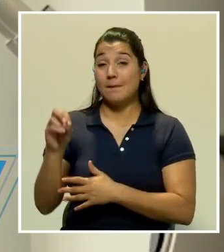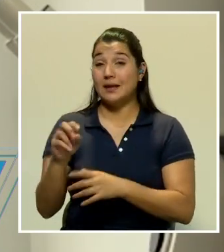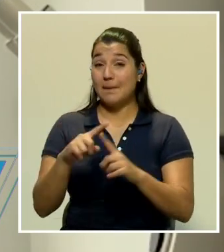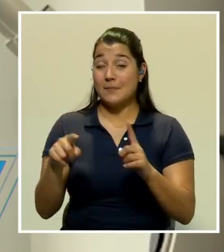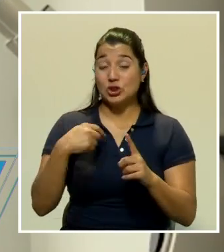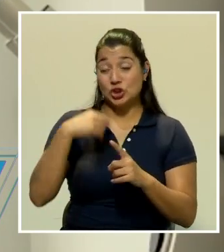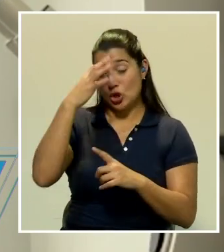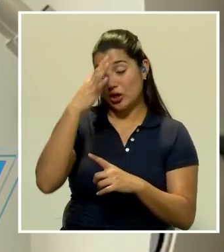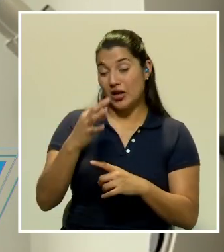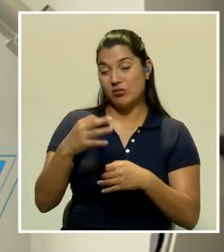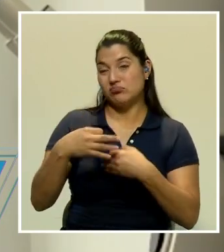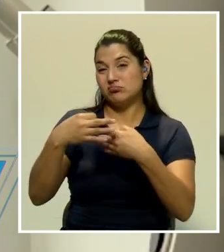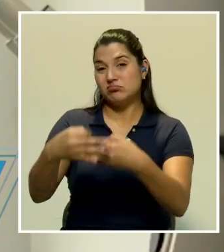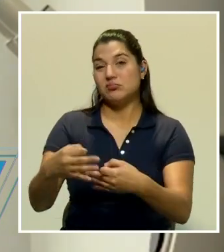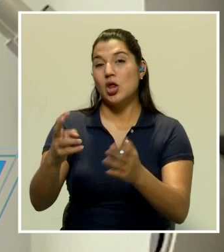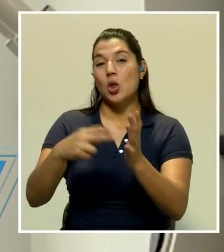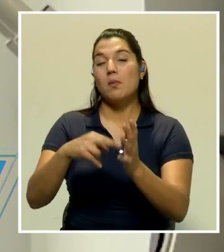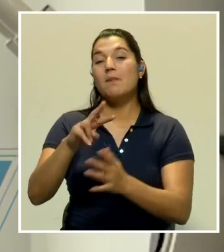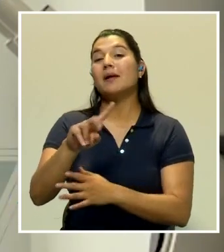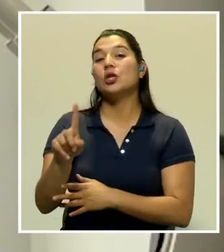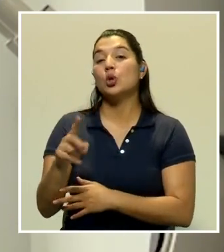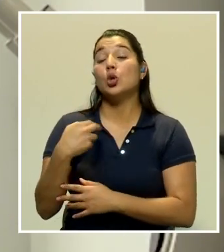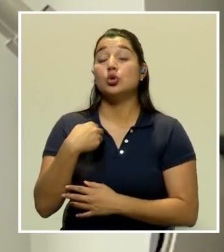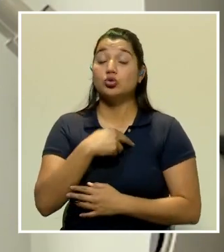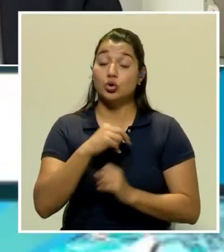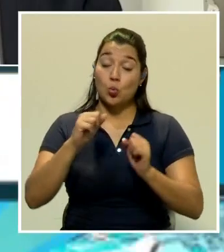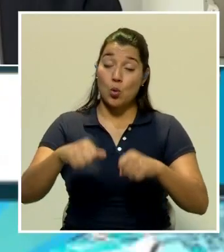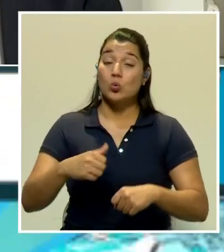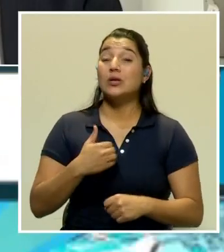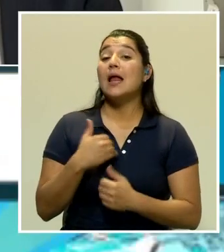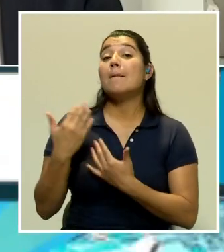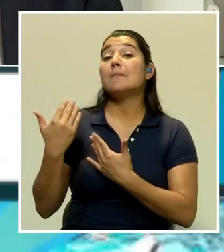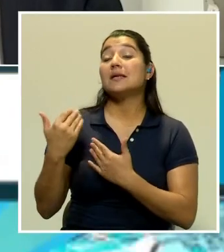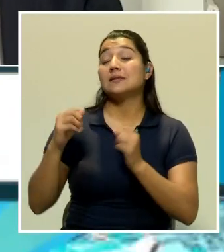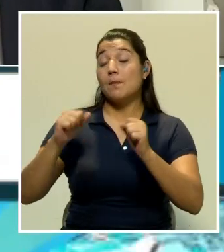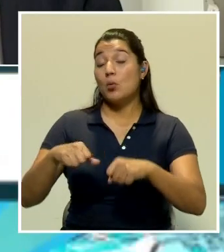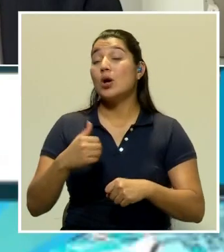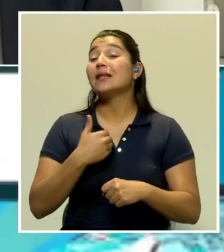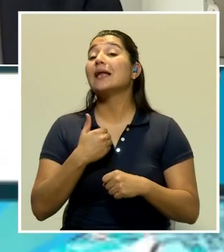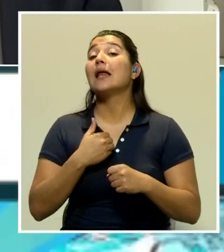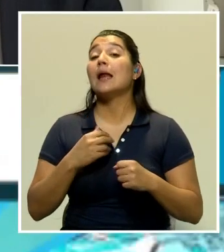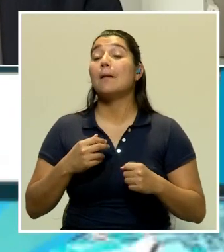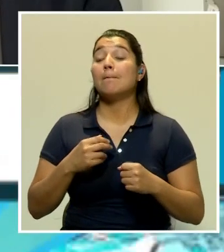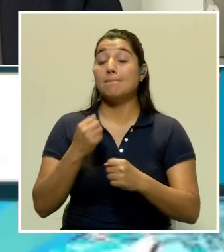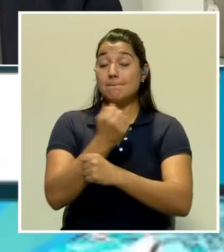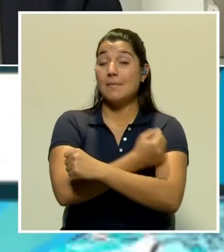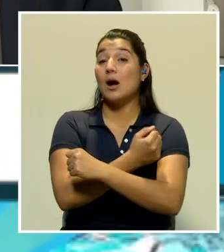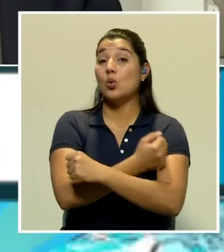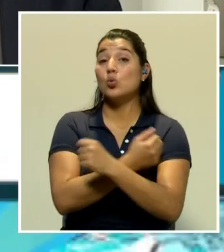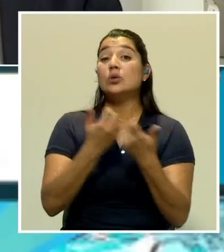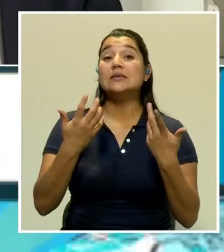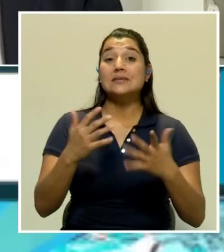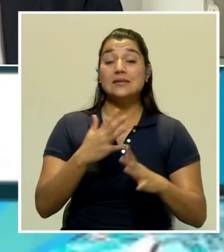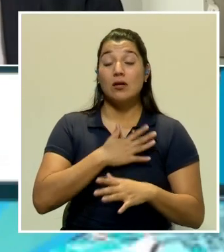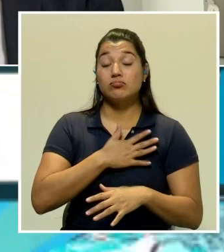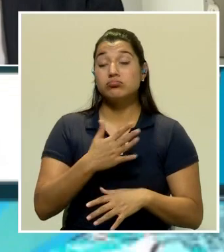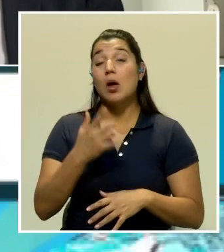para 2021 que podemos tener esperanza de vacunas que existen, que sean